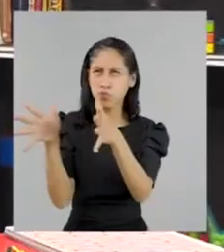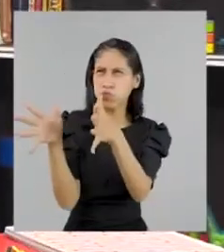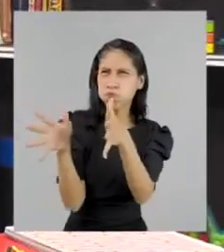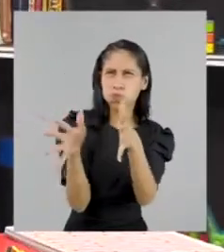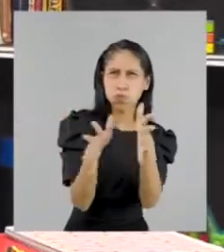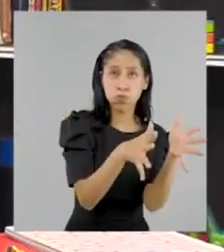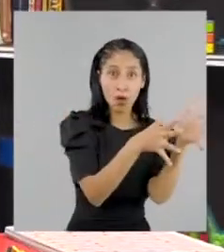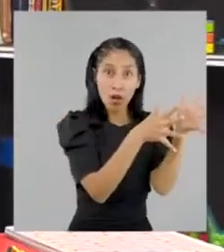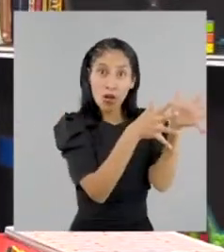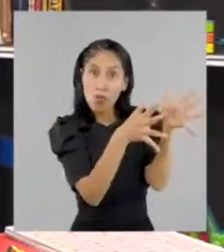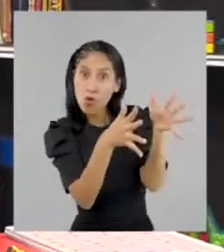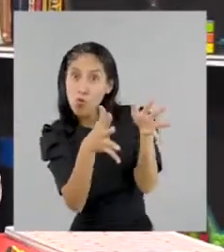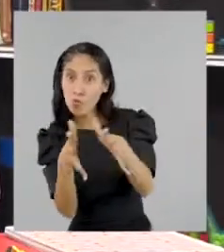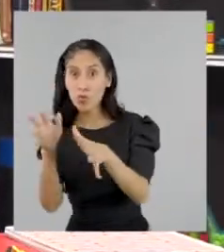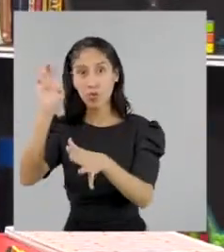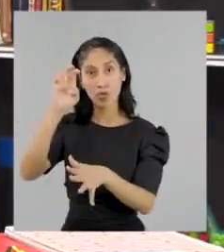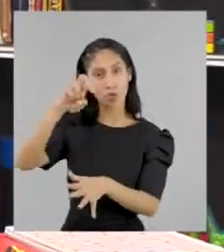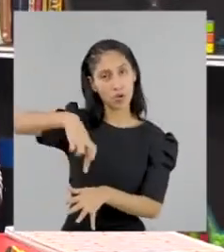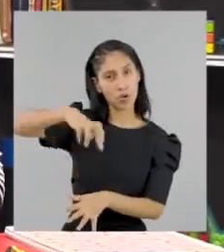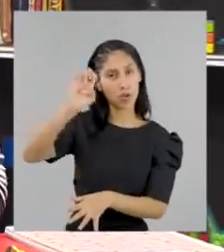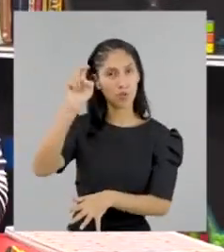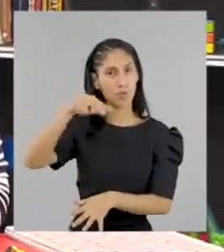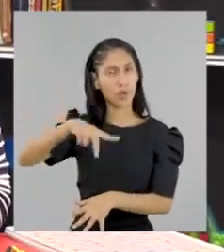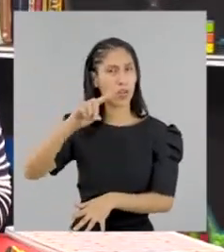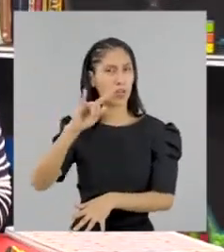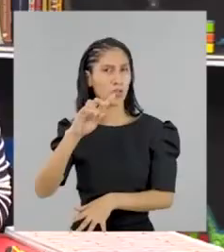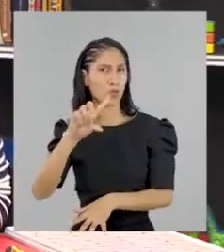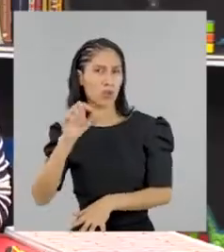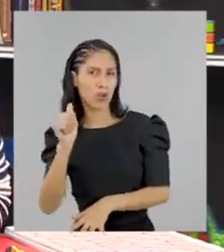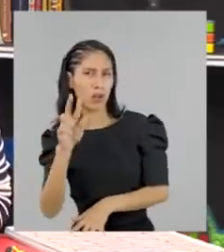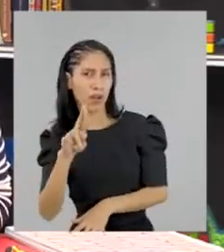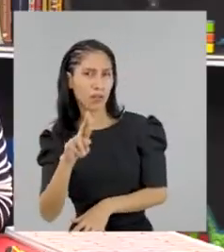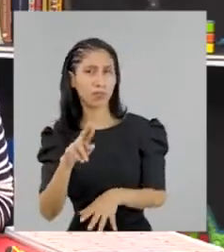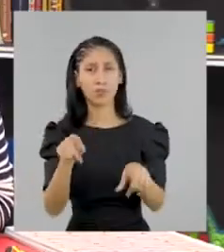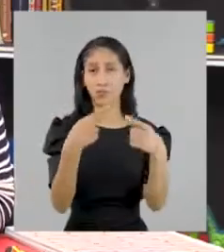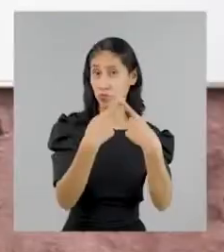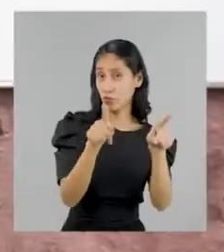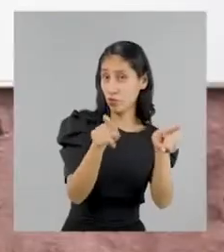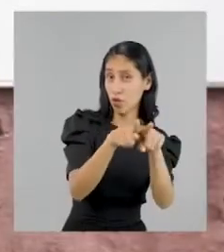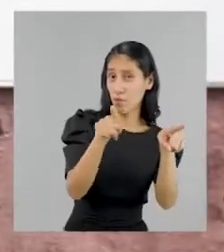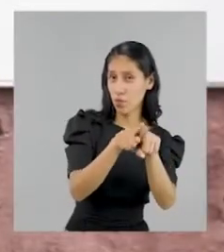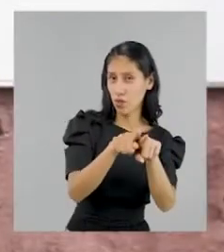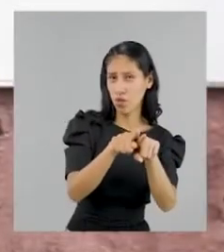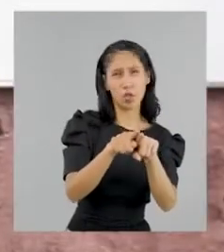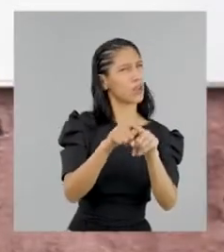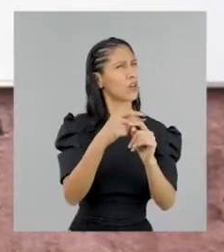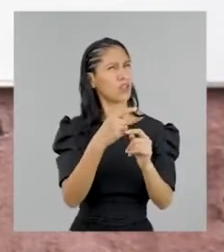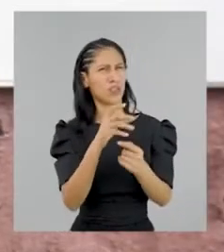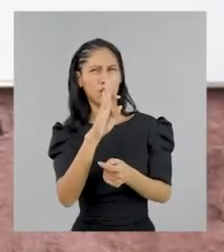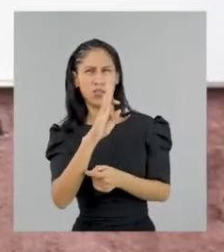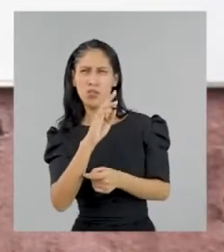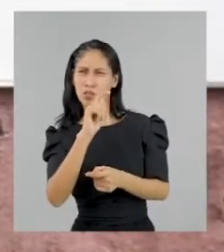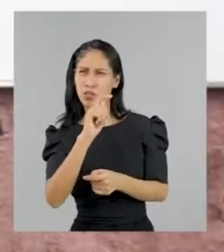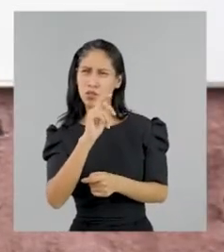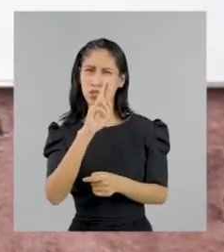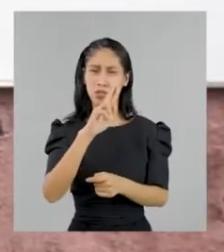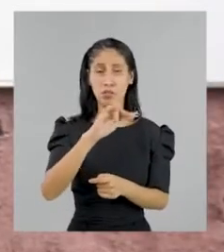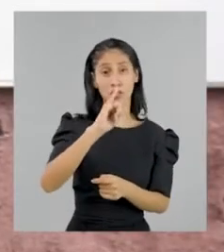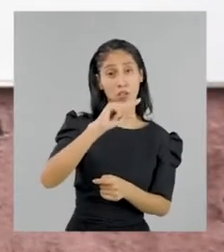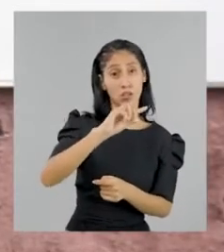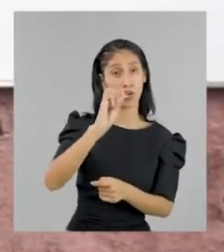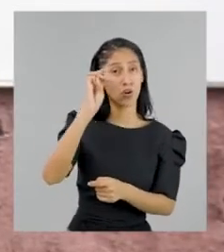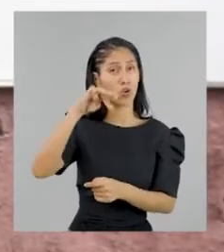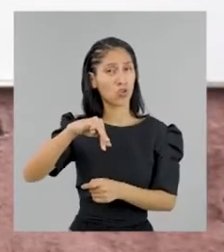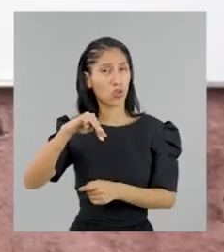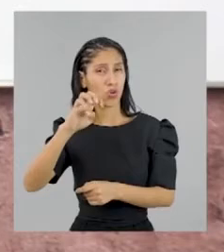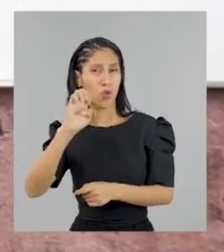corriente alterna, el movimiento pendular y las telecomunicaciones en general. Las funciones trigonométricas, como el seno